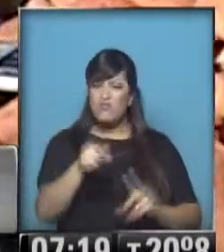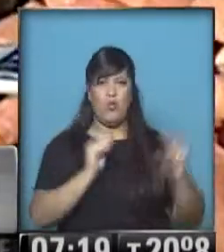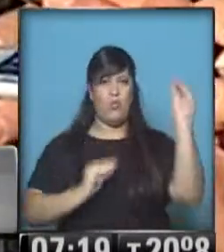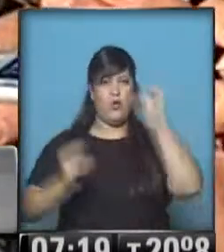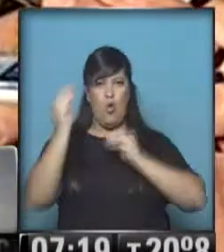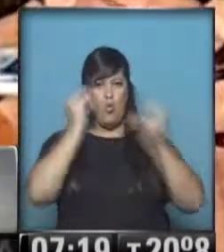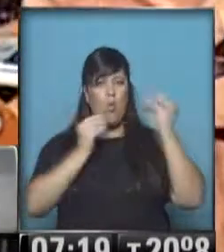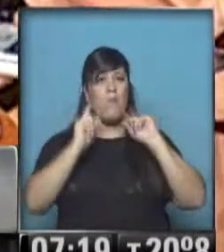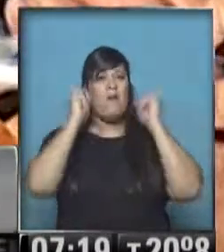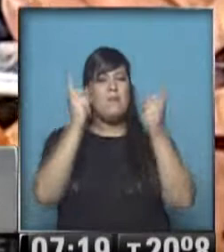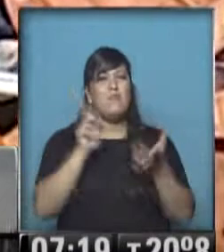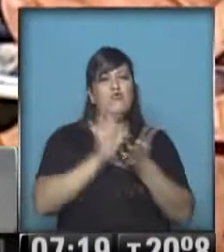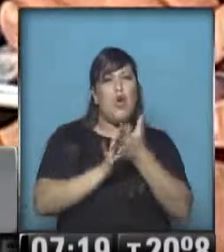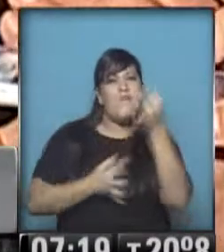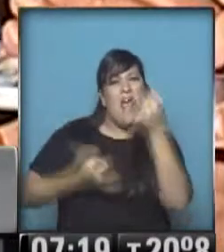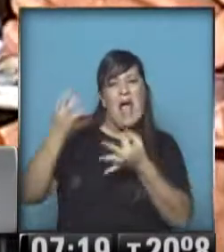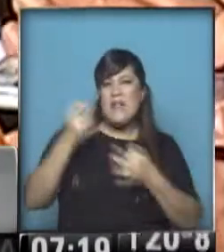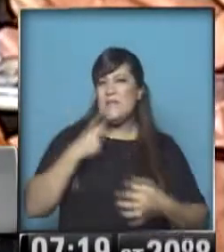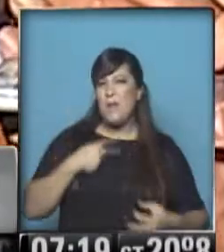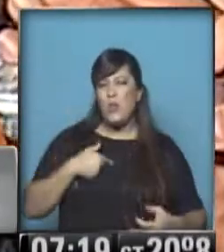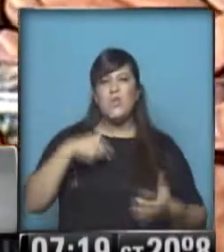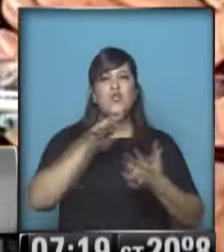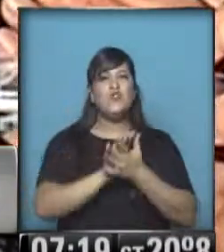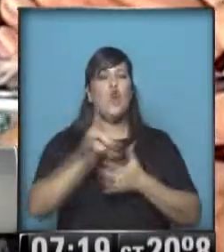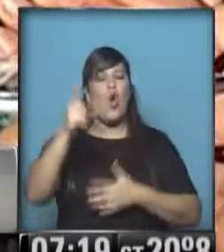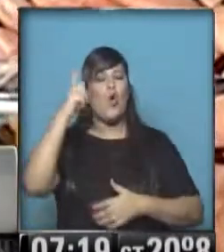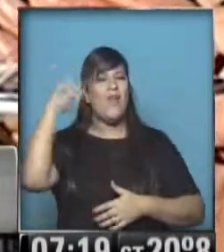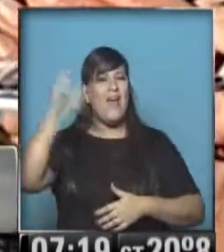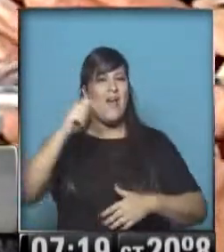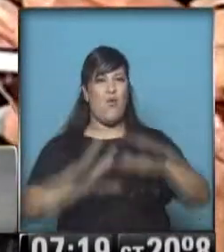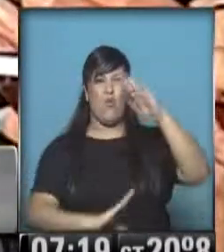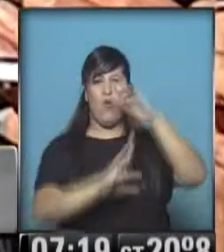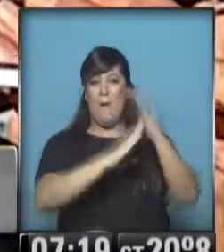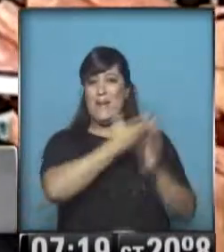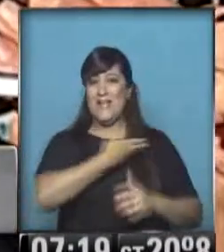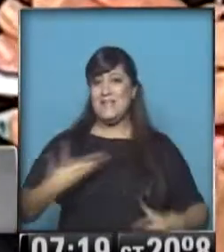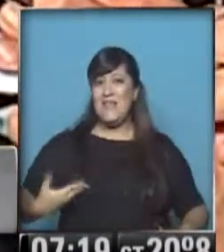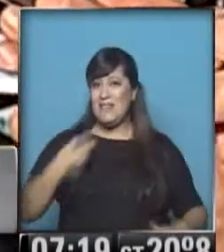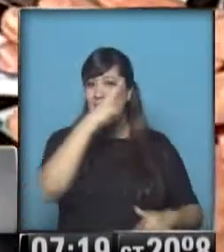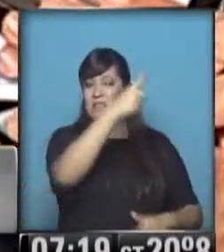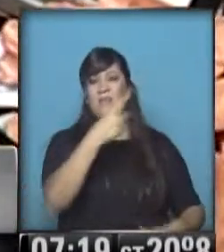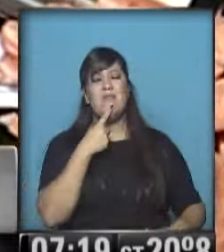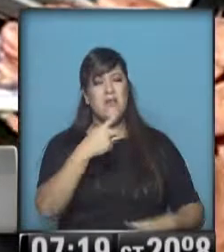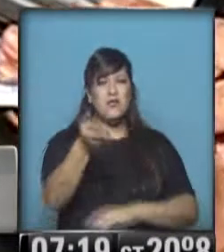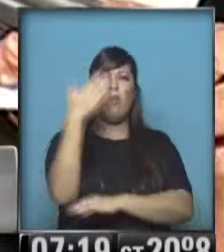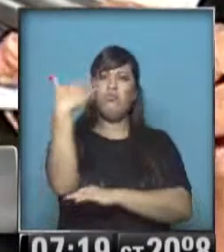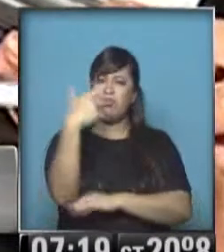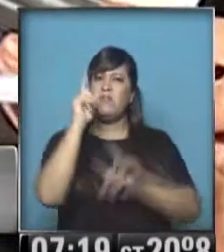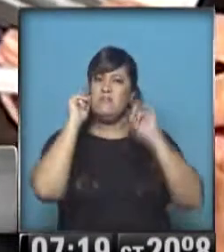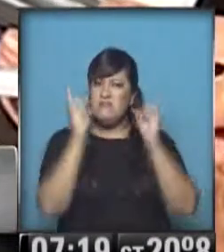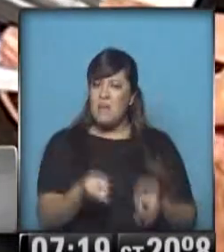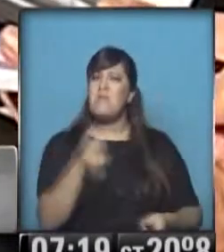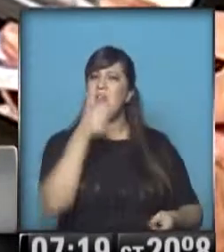misma análisis que usted me está preguntando respecto del presidente de la Corte, he visto unas declaraciones que son también satisfactorias